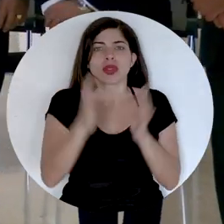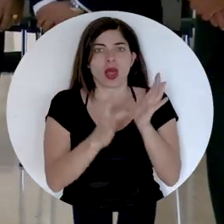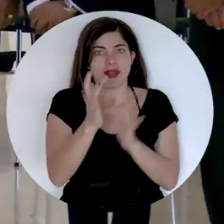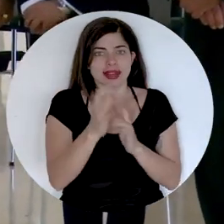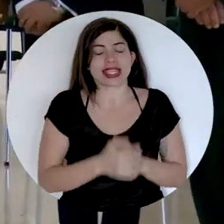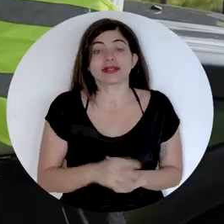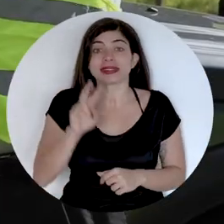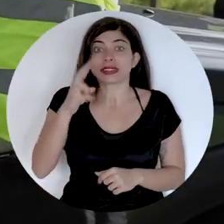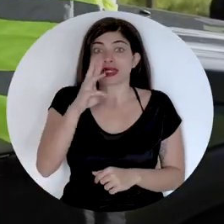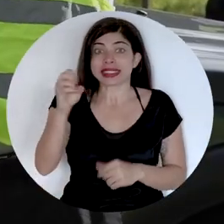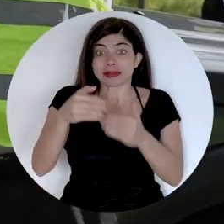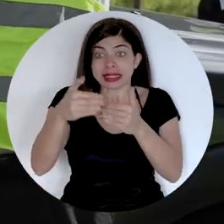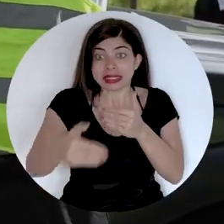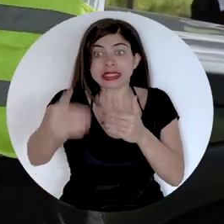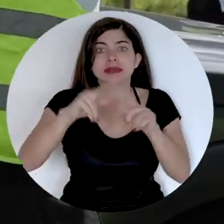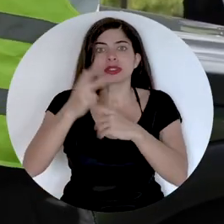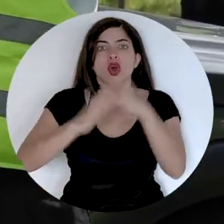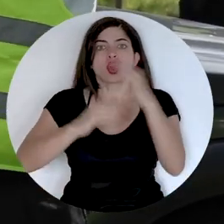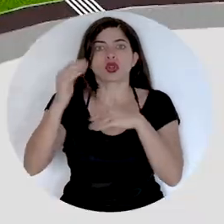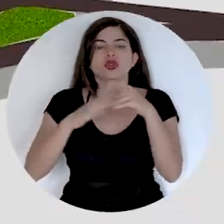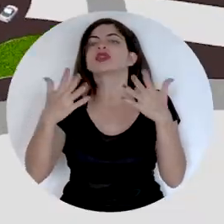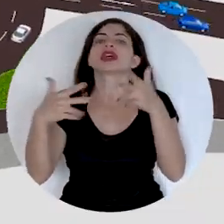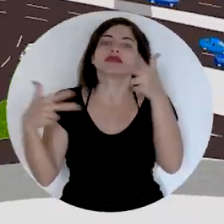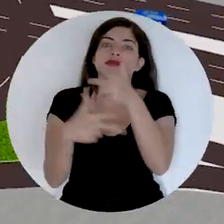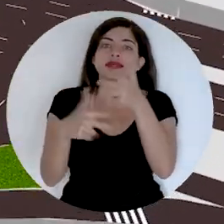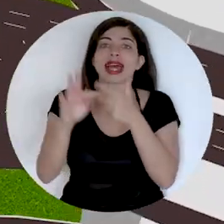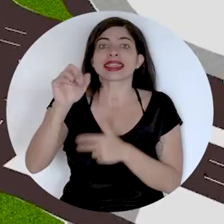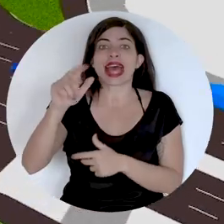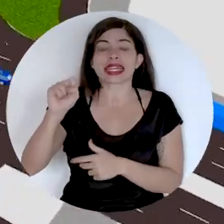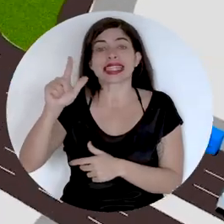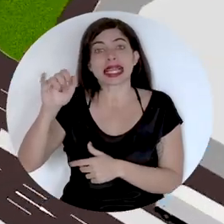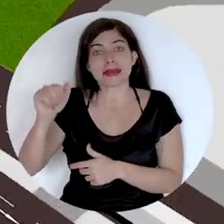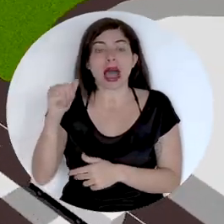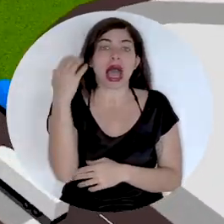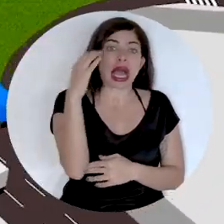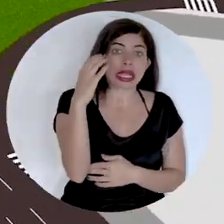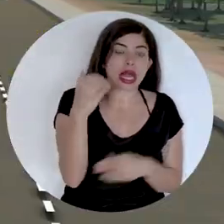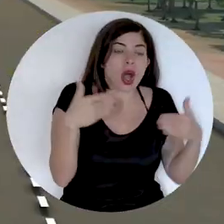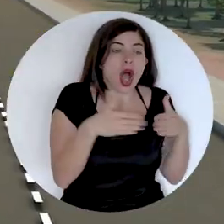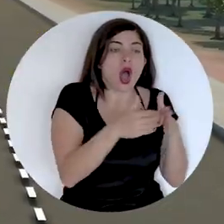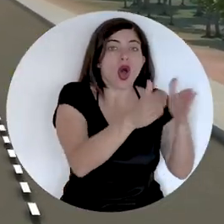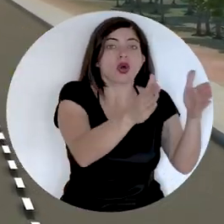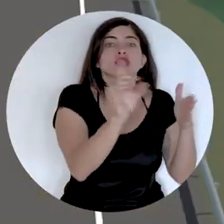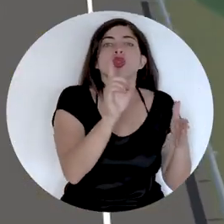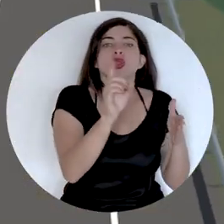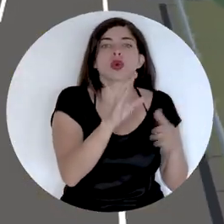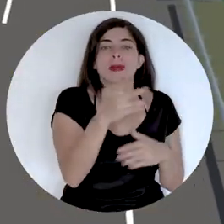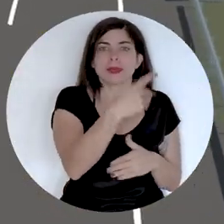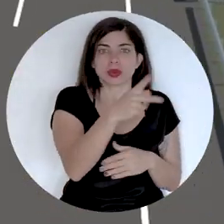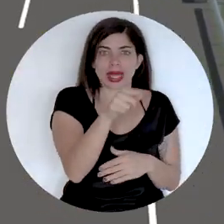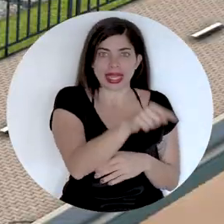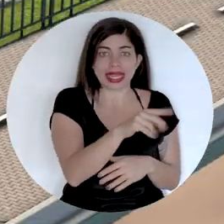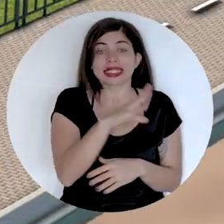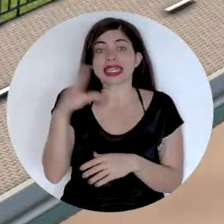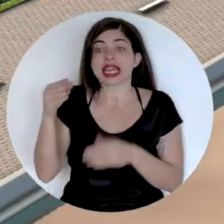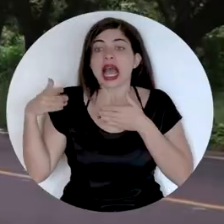en abril próximo. En el segundo semestre del año iniciará la construcción de los pasos elevados en Taras y La Lima, en Cartago, la angostura entre El Roble y Barrio